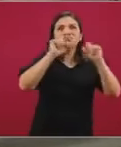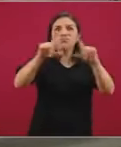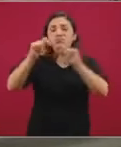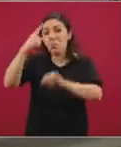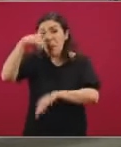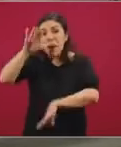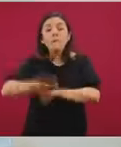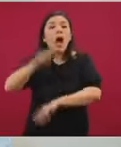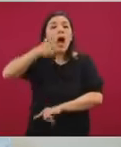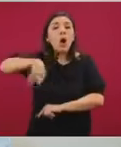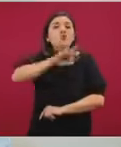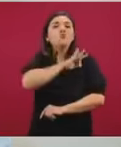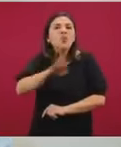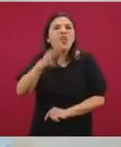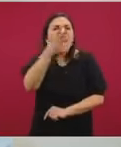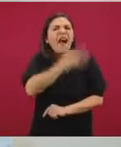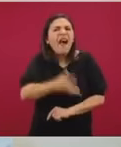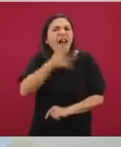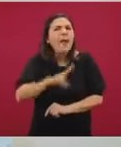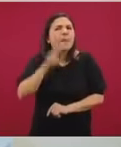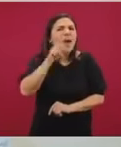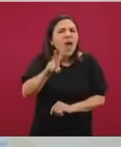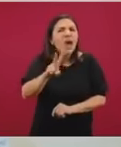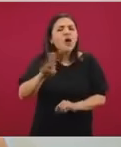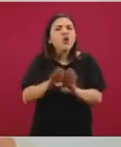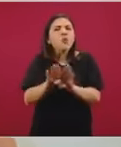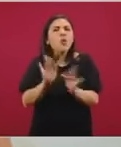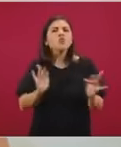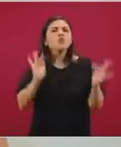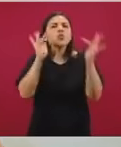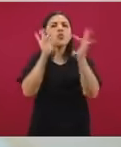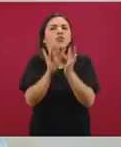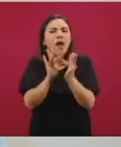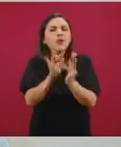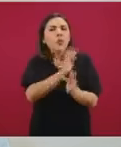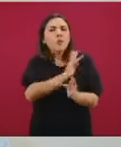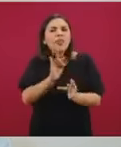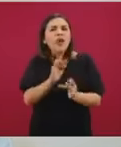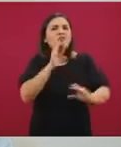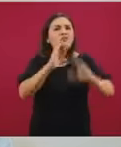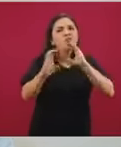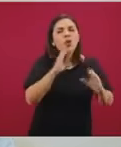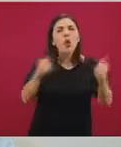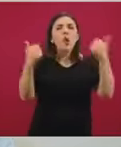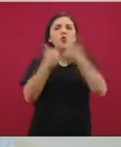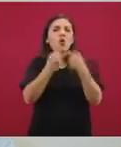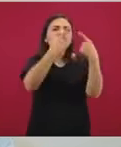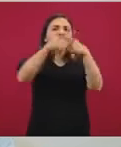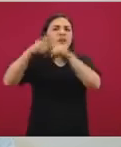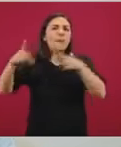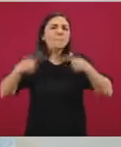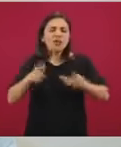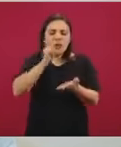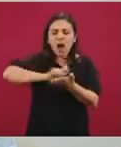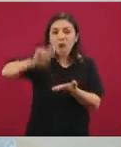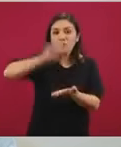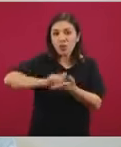que, sobre todo para que puedan tener el contacto y la interacción con los